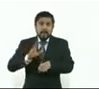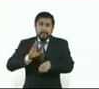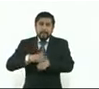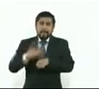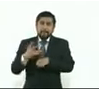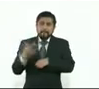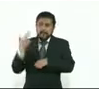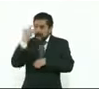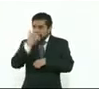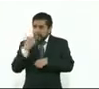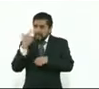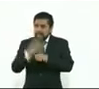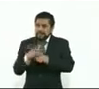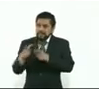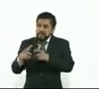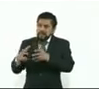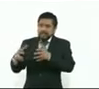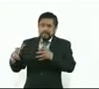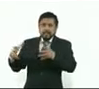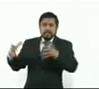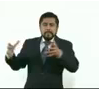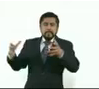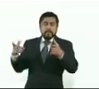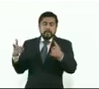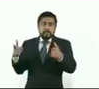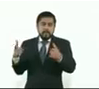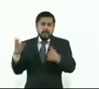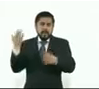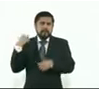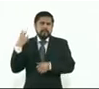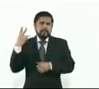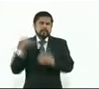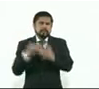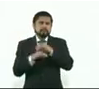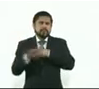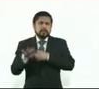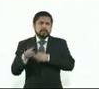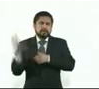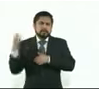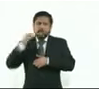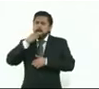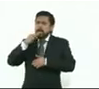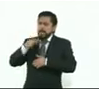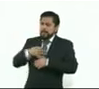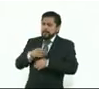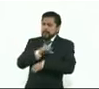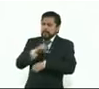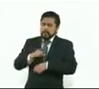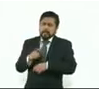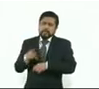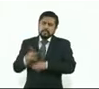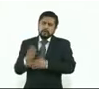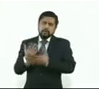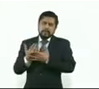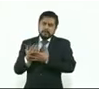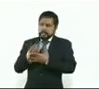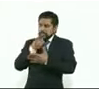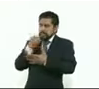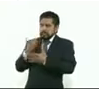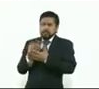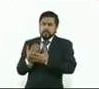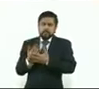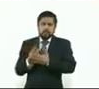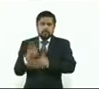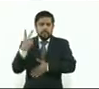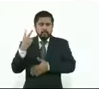desde 2019 estaba esta solicitud por parte del alcalde y el 2022 la vamos a cumplir. ¿En qué periodo? ¿Segundo